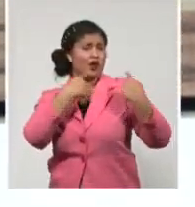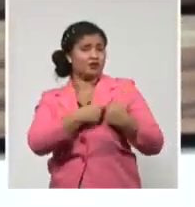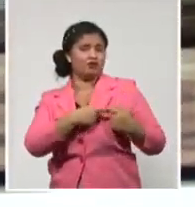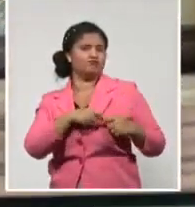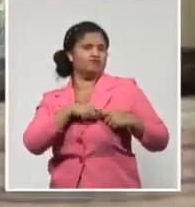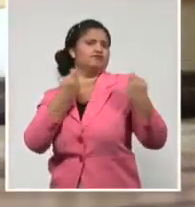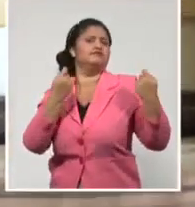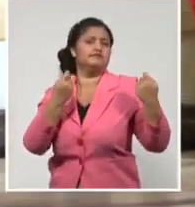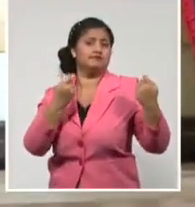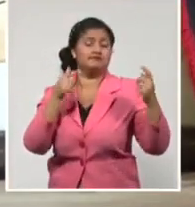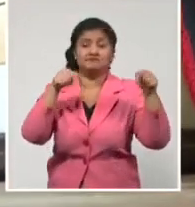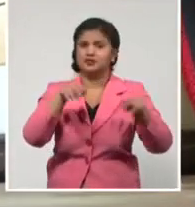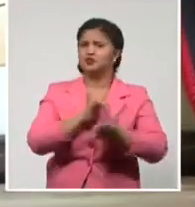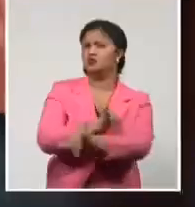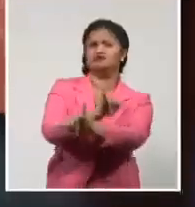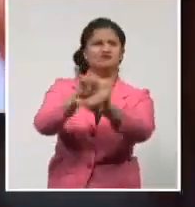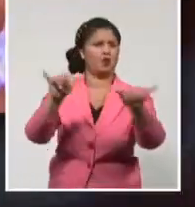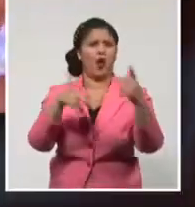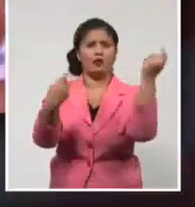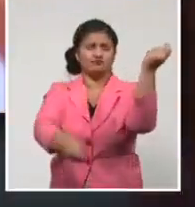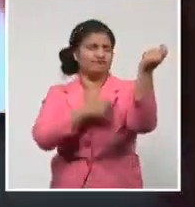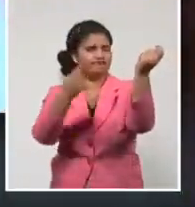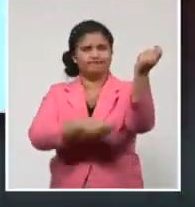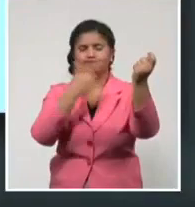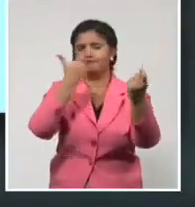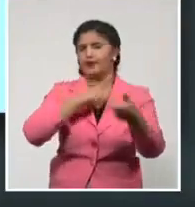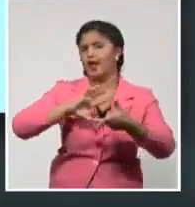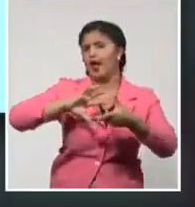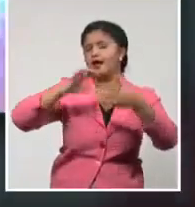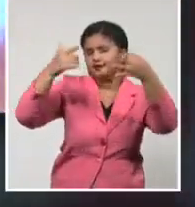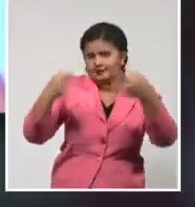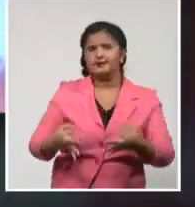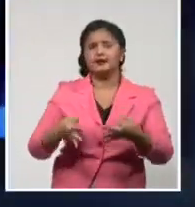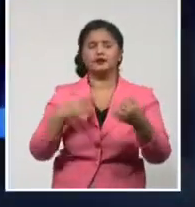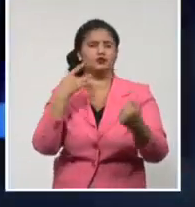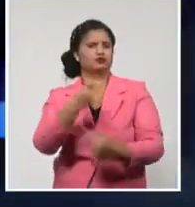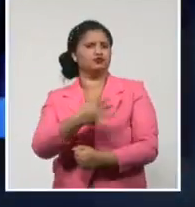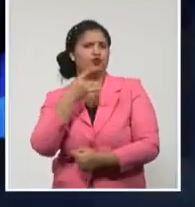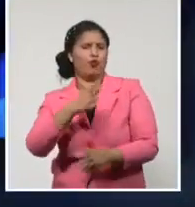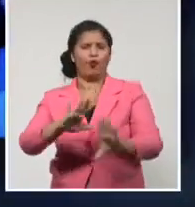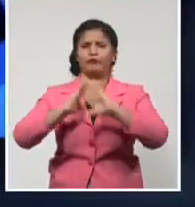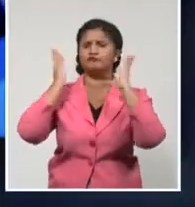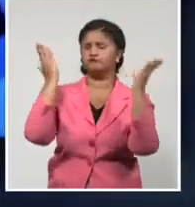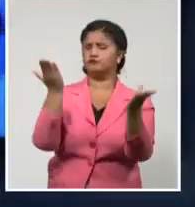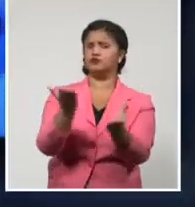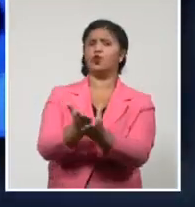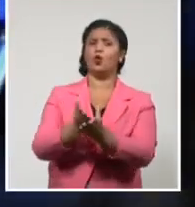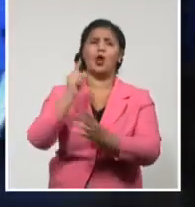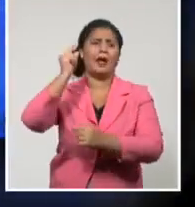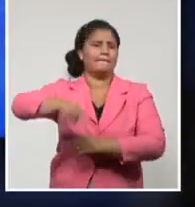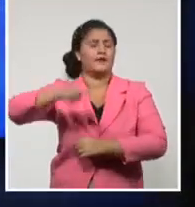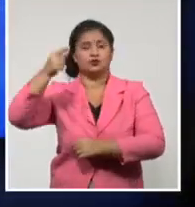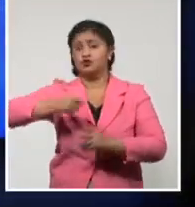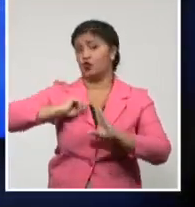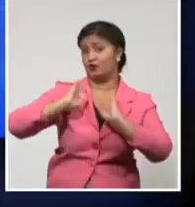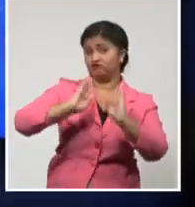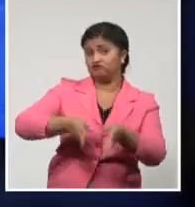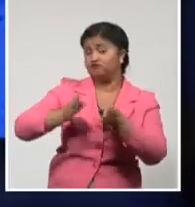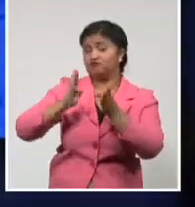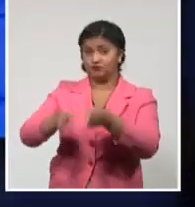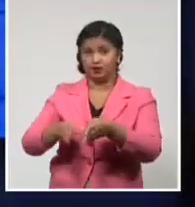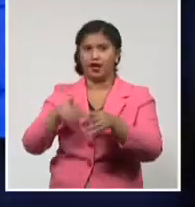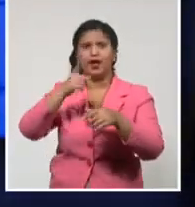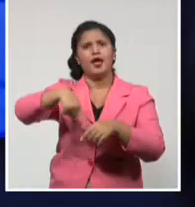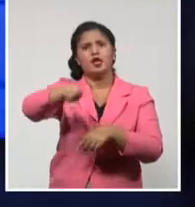eso también tiene la guerra los dolores que deja las vidas que arranca lo saben muy bien todas las familias